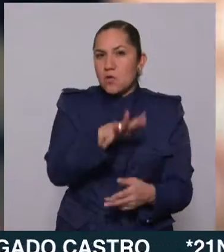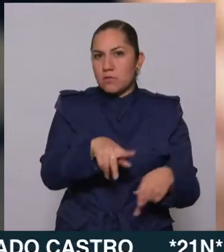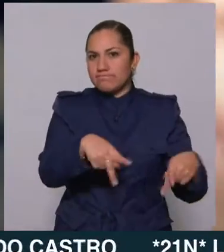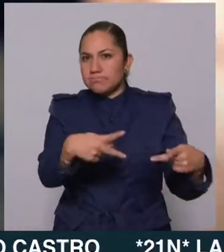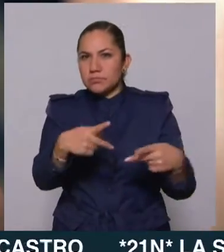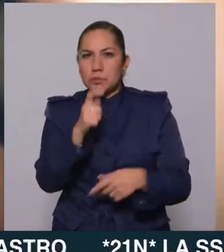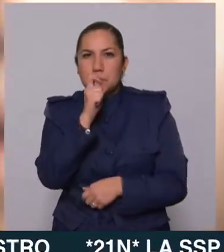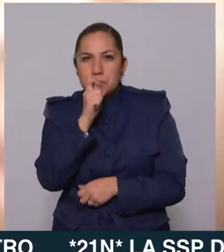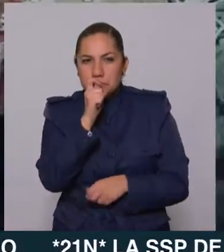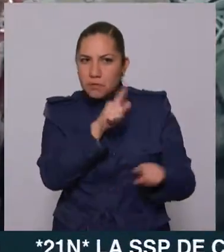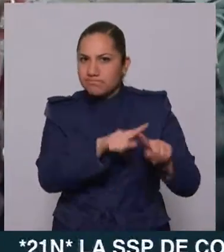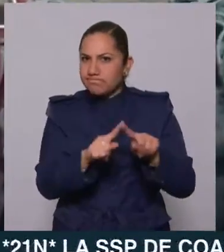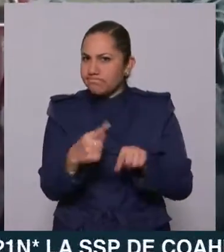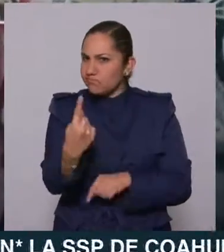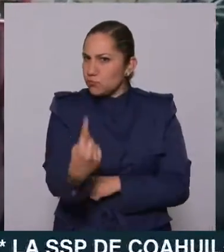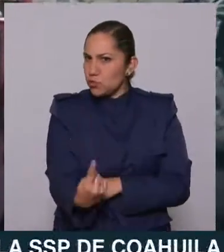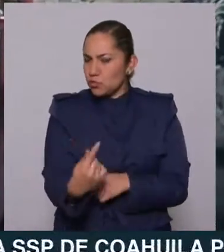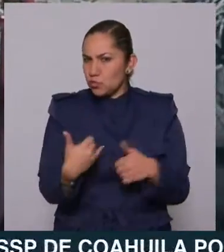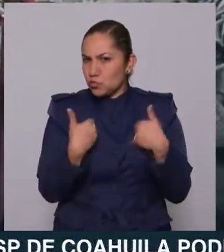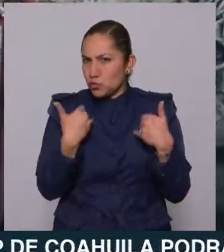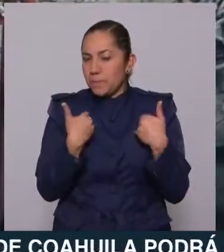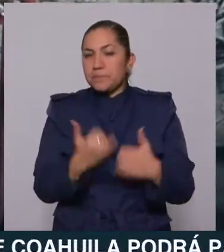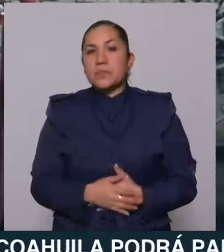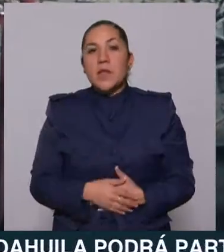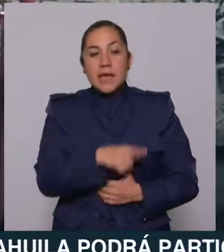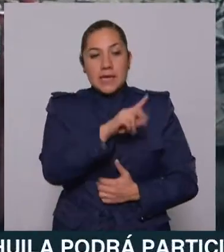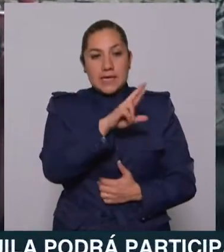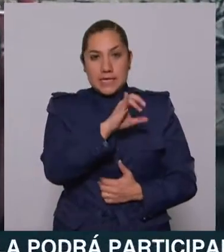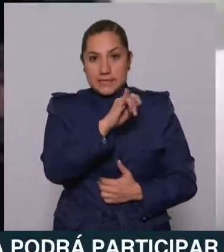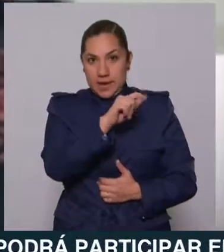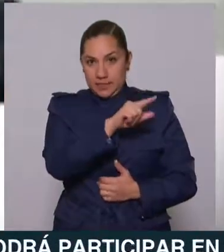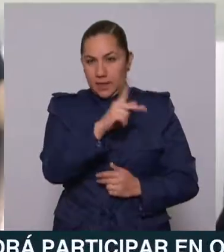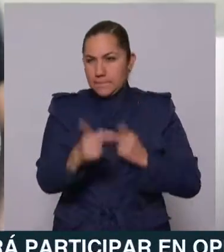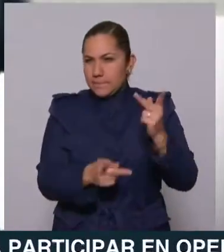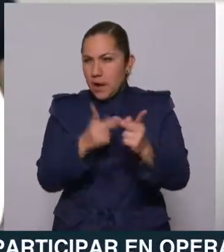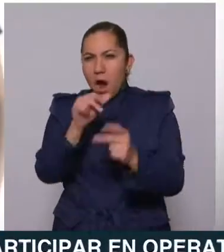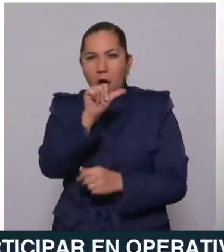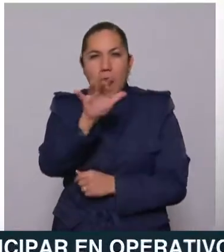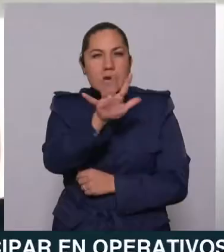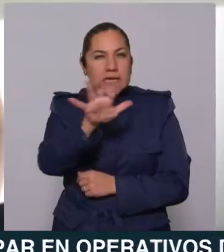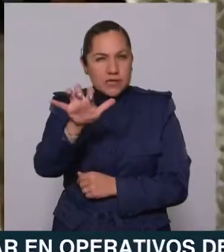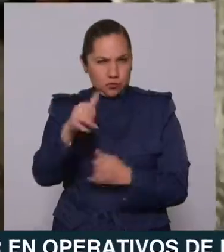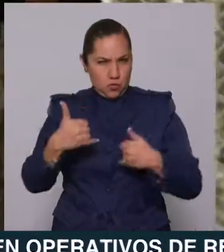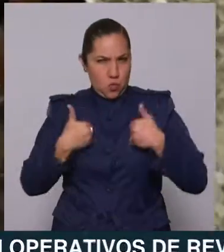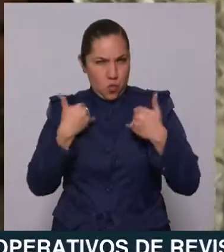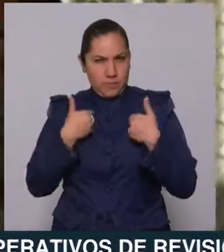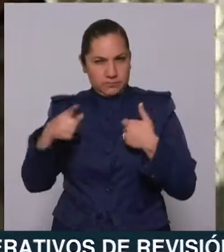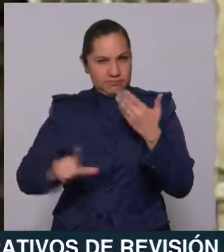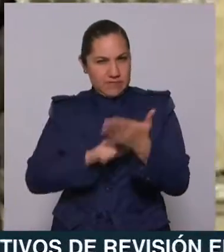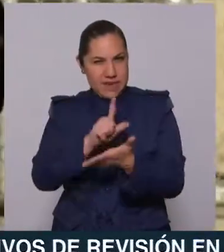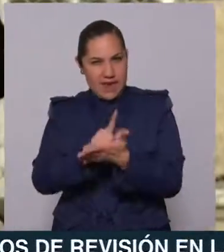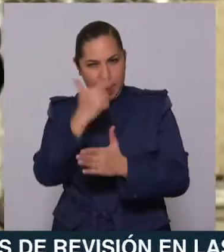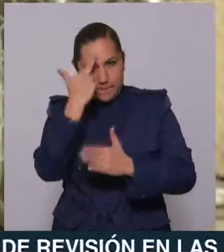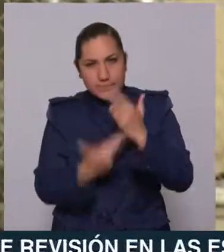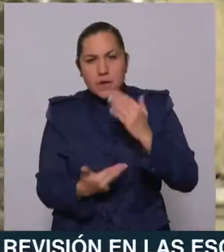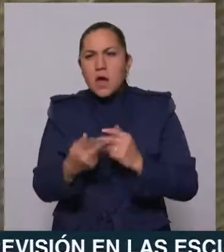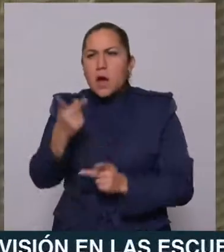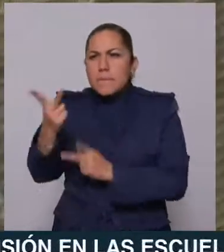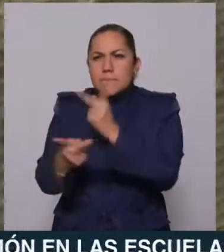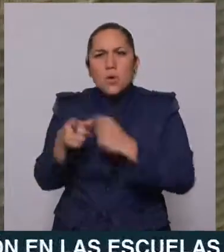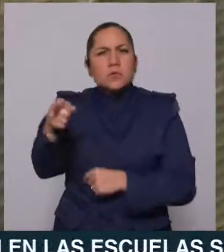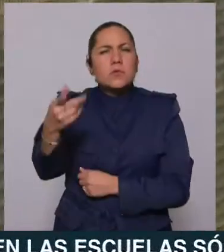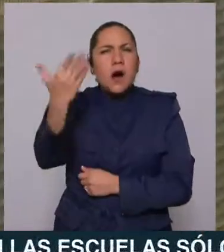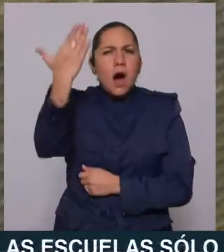con la encuesta de Reinserta, realizada entre 500 jóvenes en conflicto con la ley, el 61% de ellos cometió por primera vez un